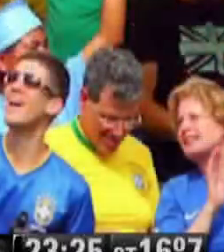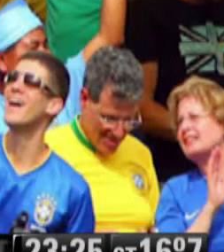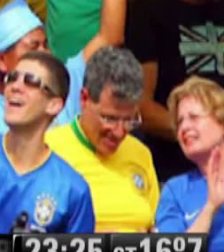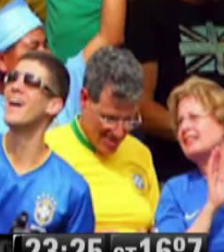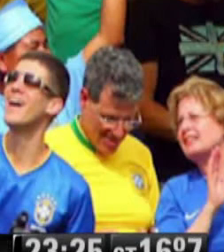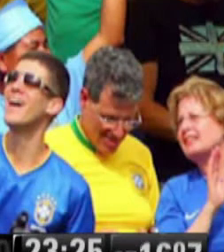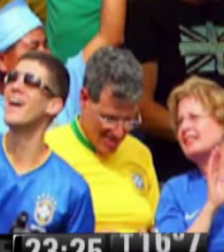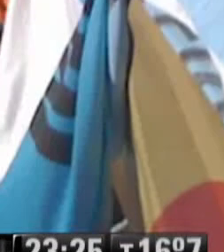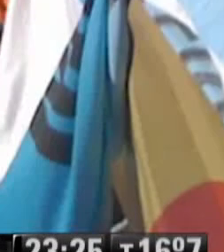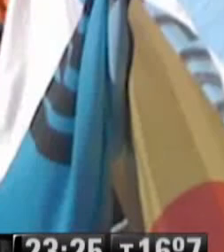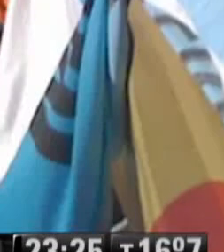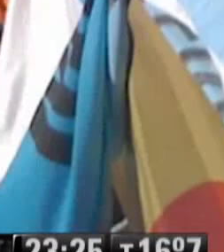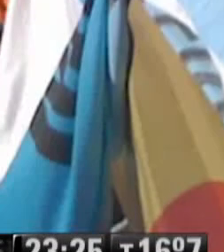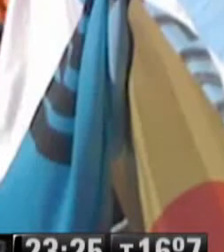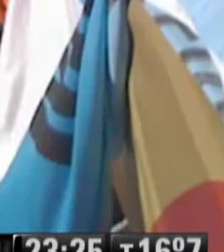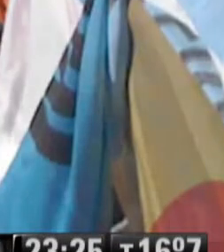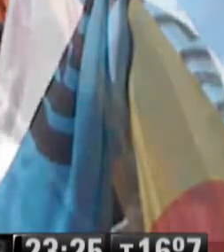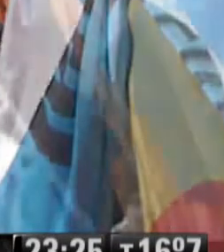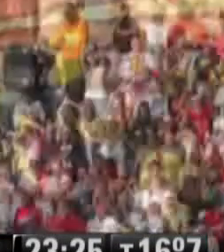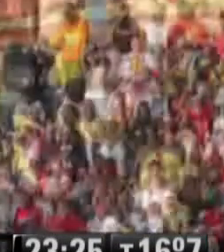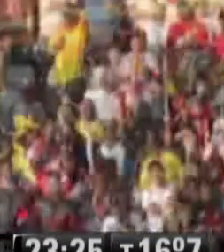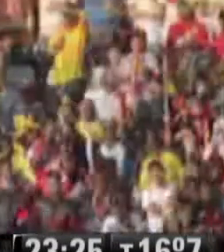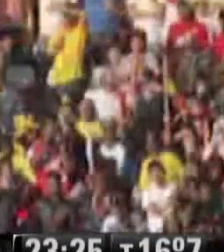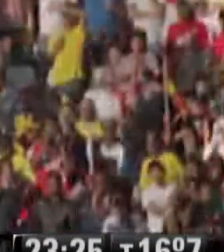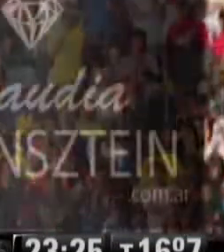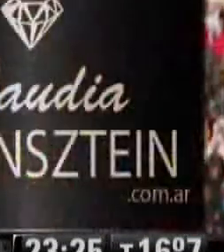singing. Vamos, vamos.